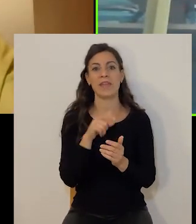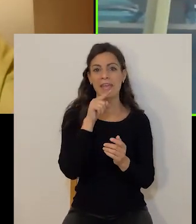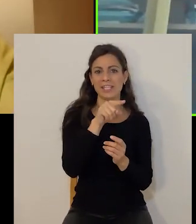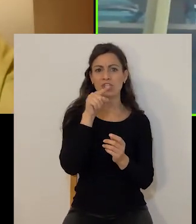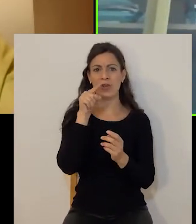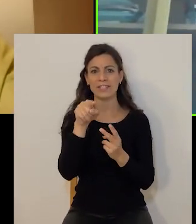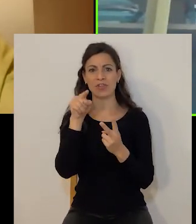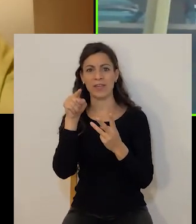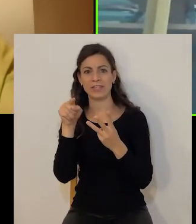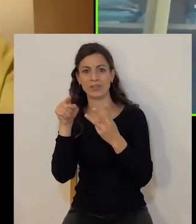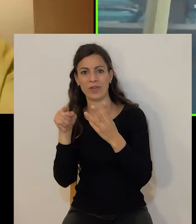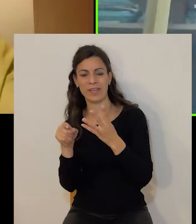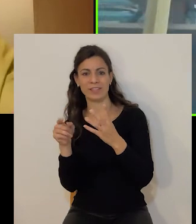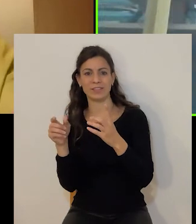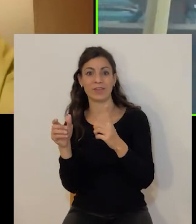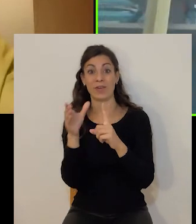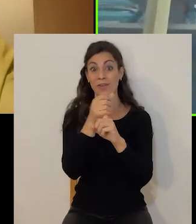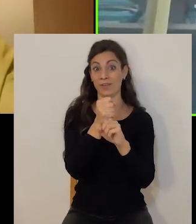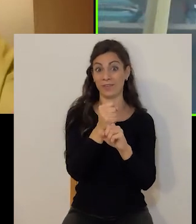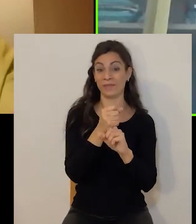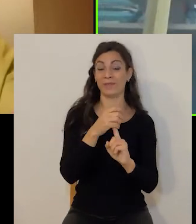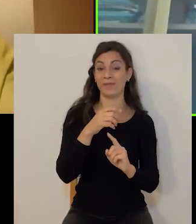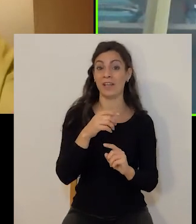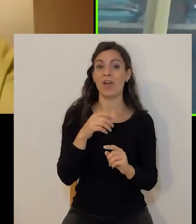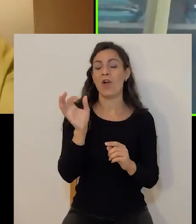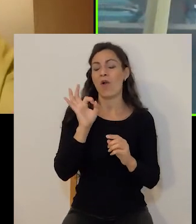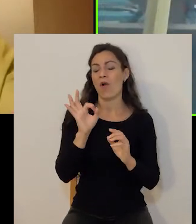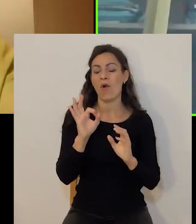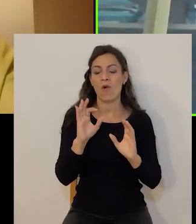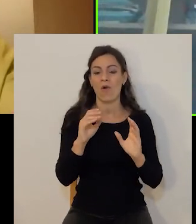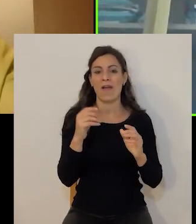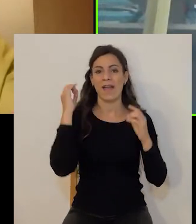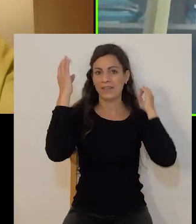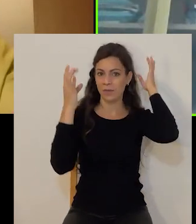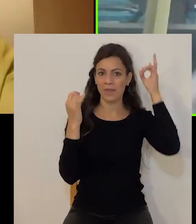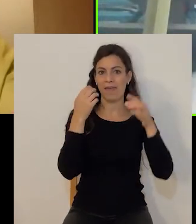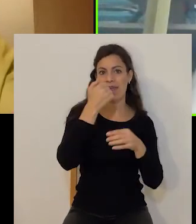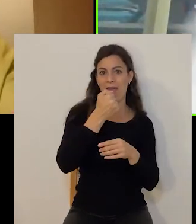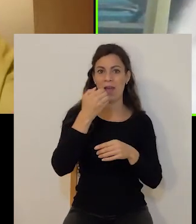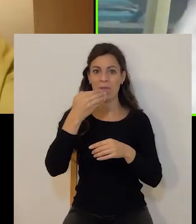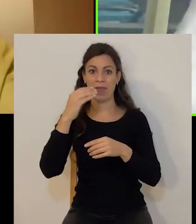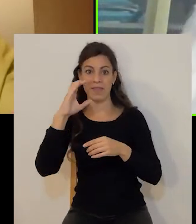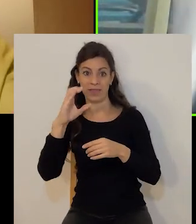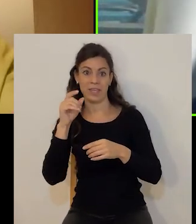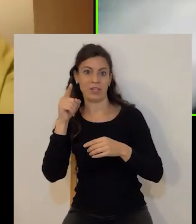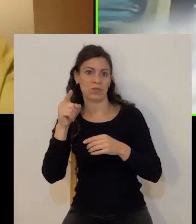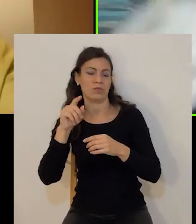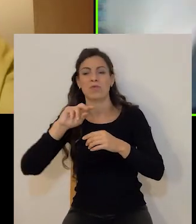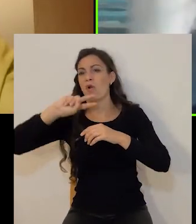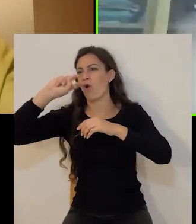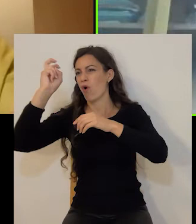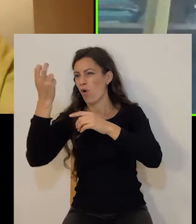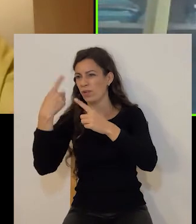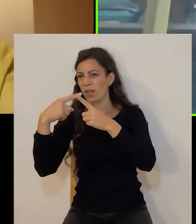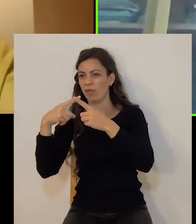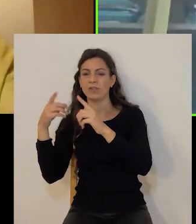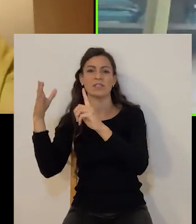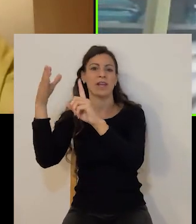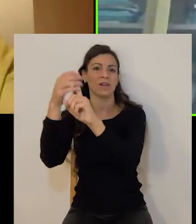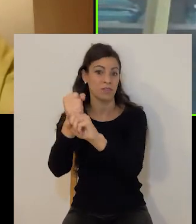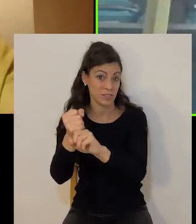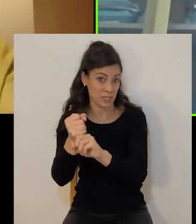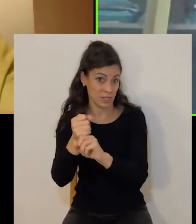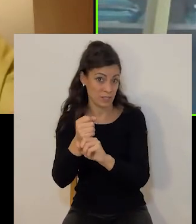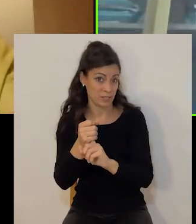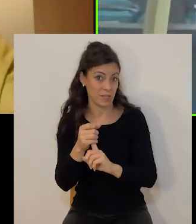esto, o hacer las actividades del grupo A, B y C, consigues la insignia de mejor tal,